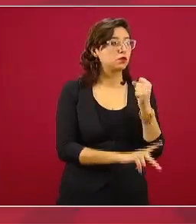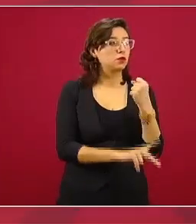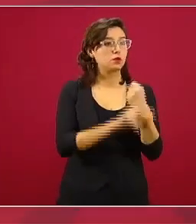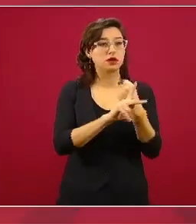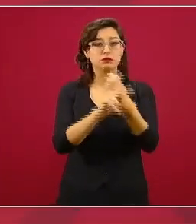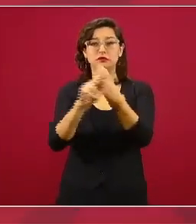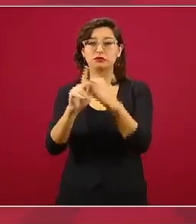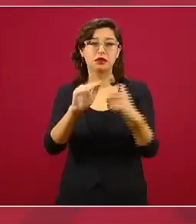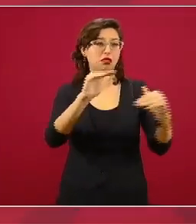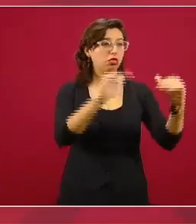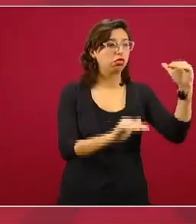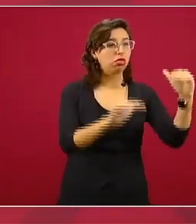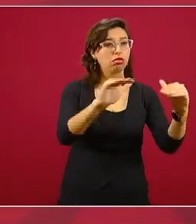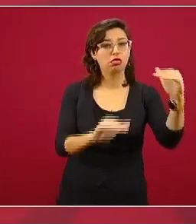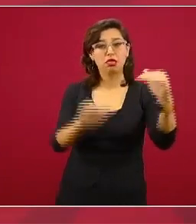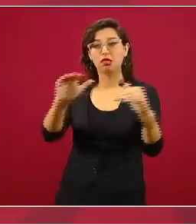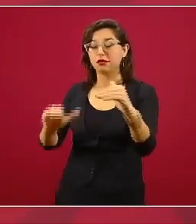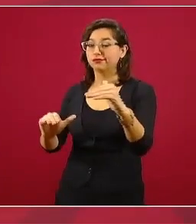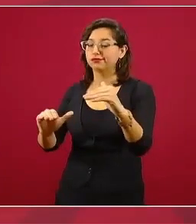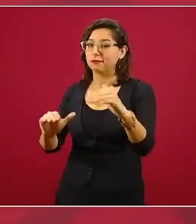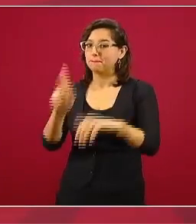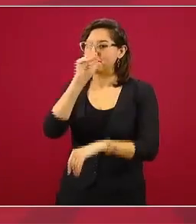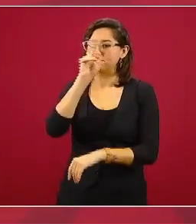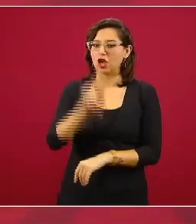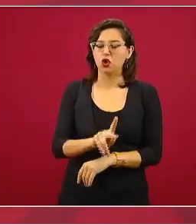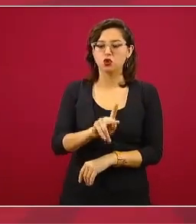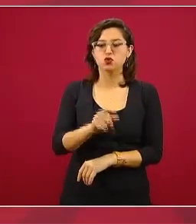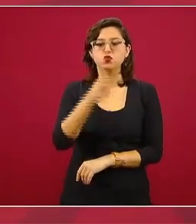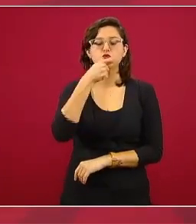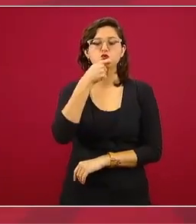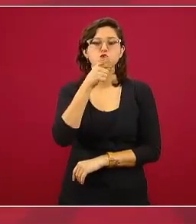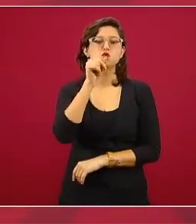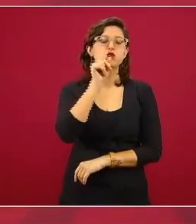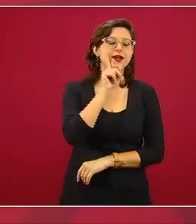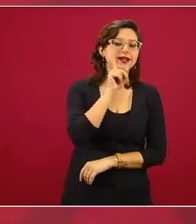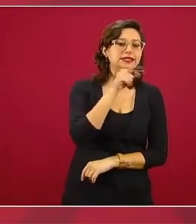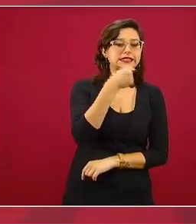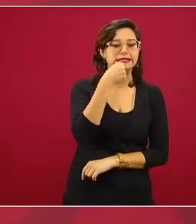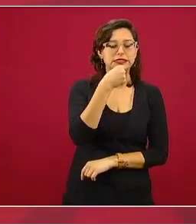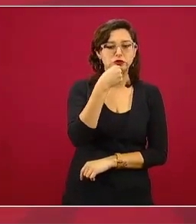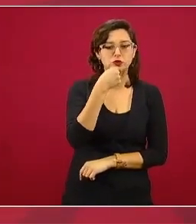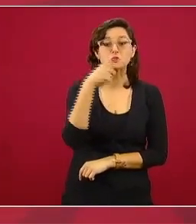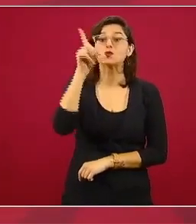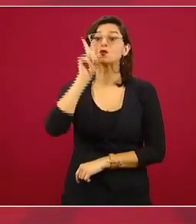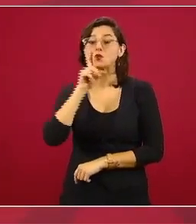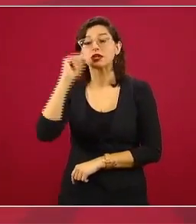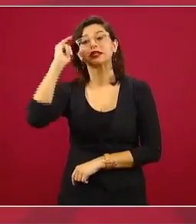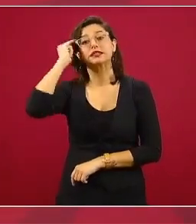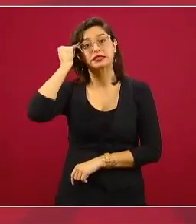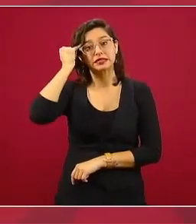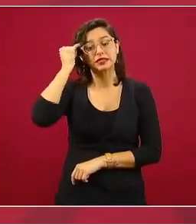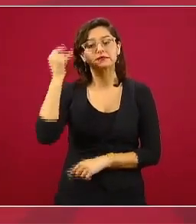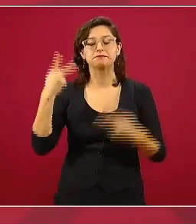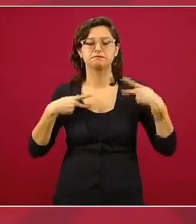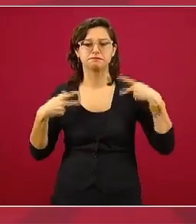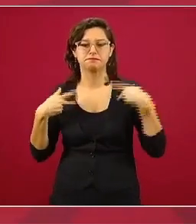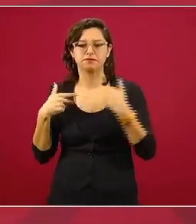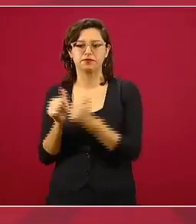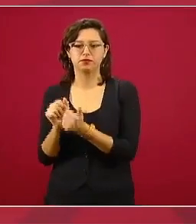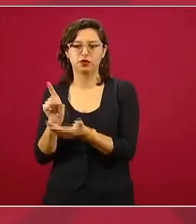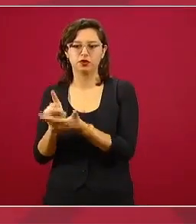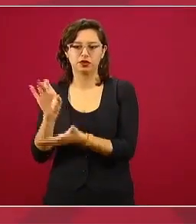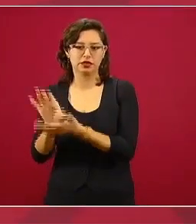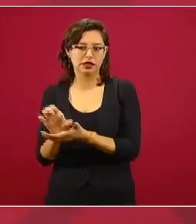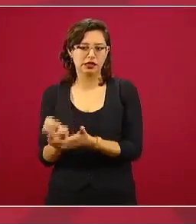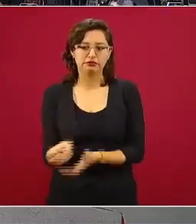particular sobre mujeres, niños, comunidades indígenas y personas con discapacidad. Por eso estamos